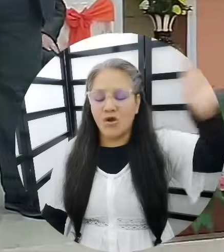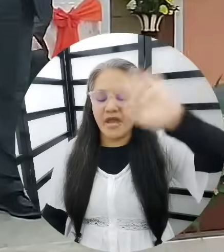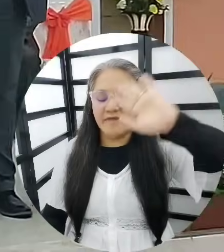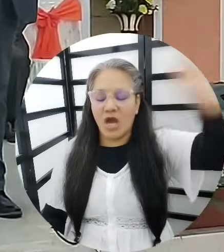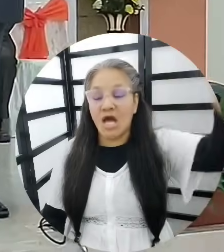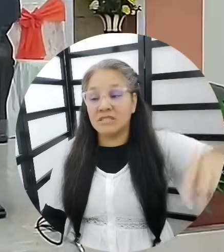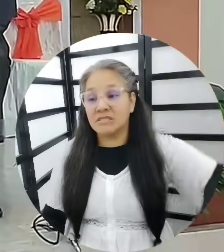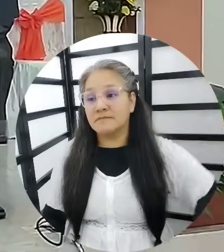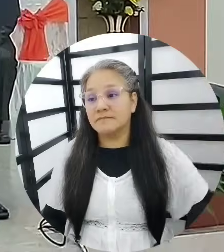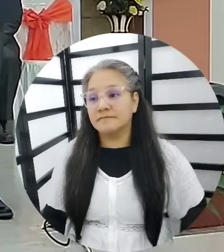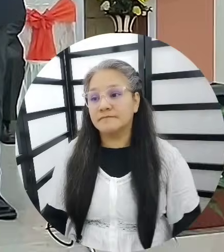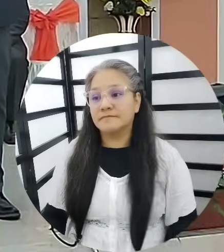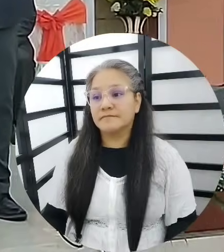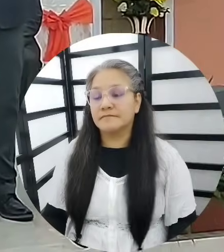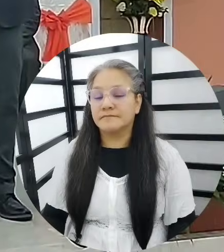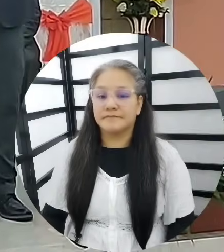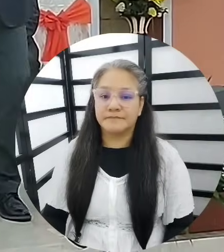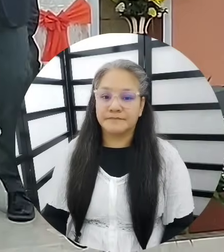Aleluya,